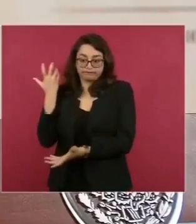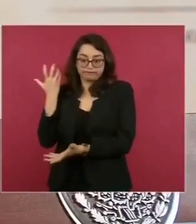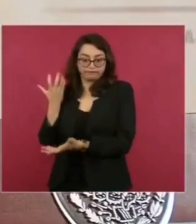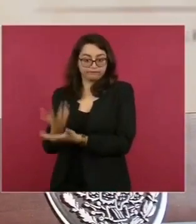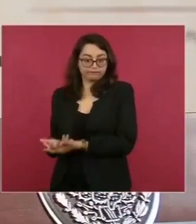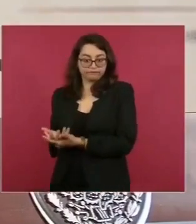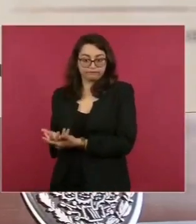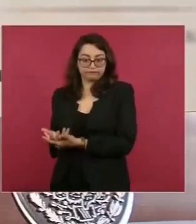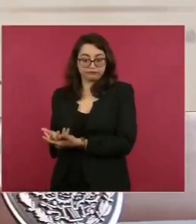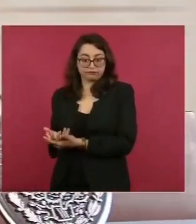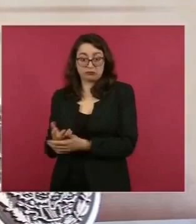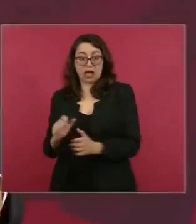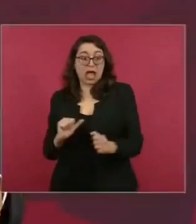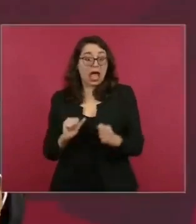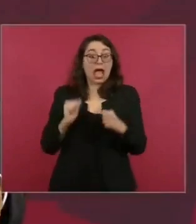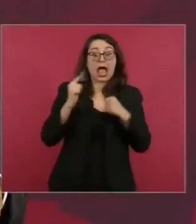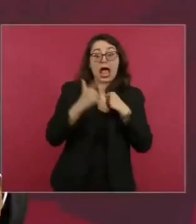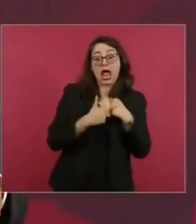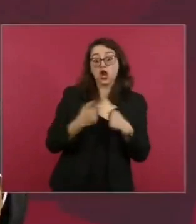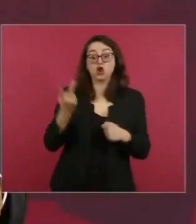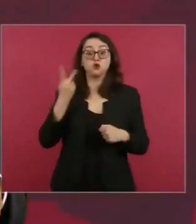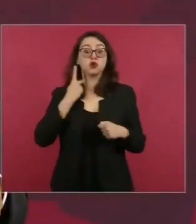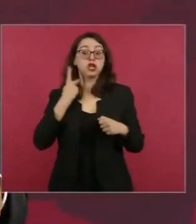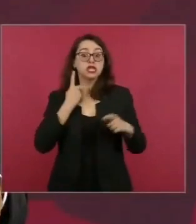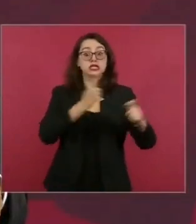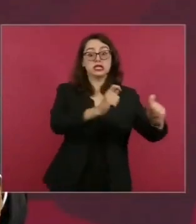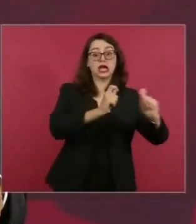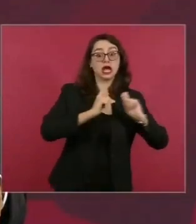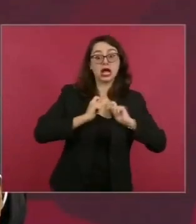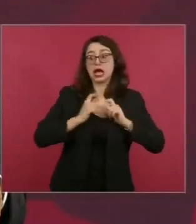Y no acepto ningún cargo hacia adelante,